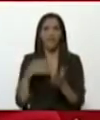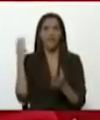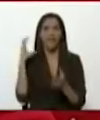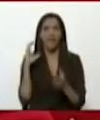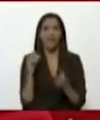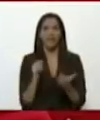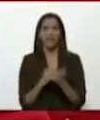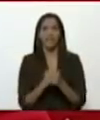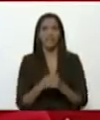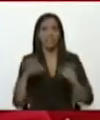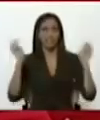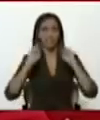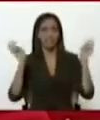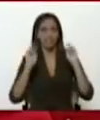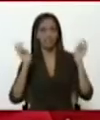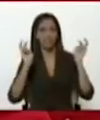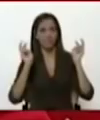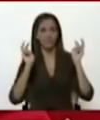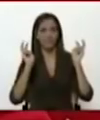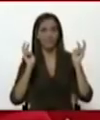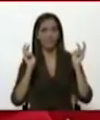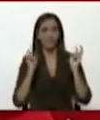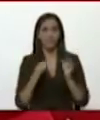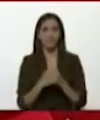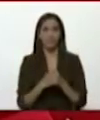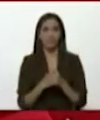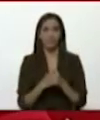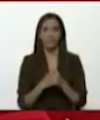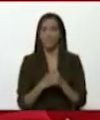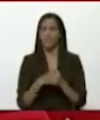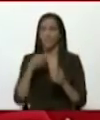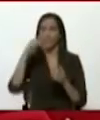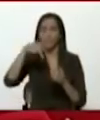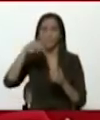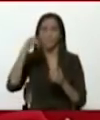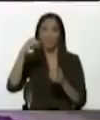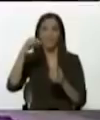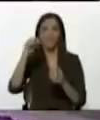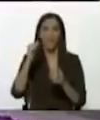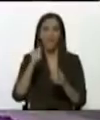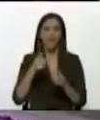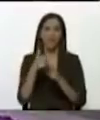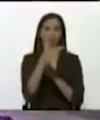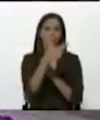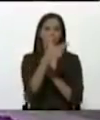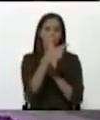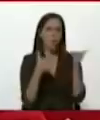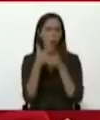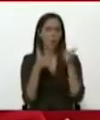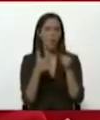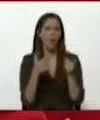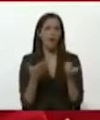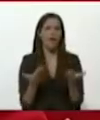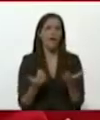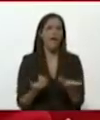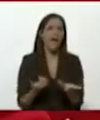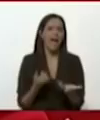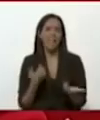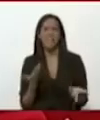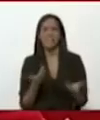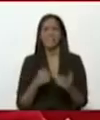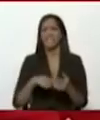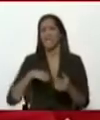que la consigna de Peña, de Antonio, de Alfredo Peña, era plomo a lampa. Ajá. Plomo, una